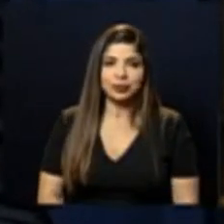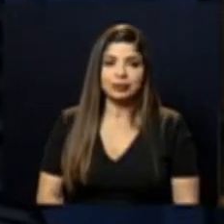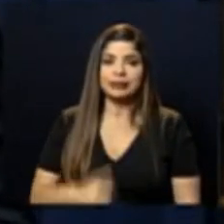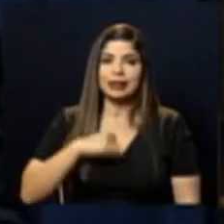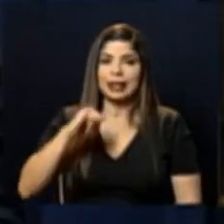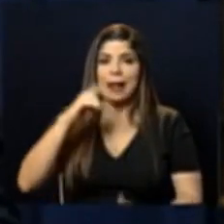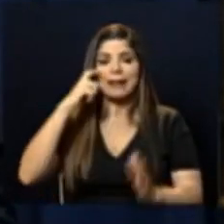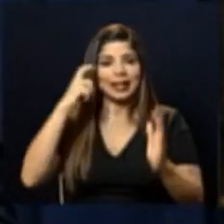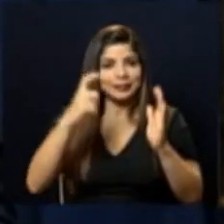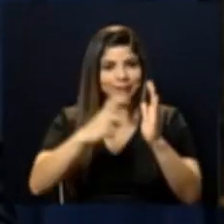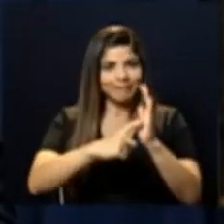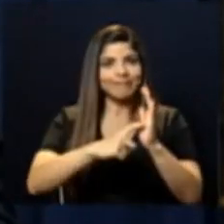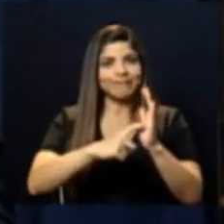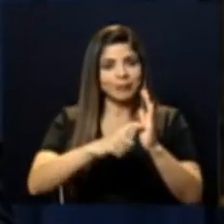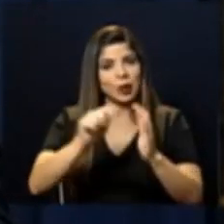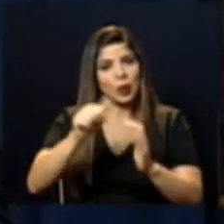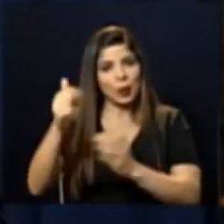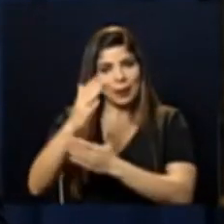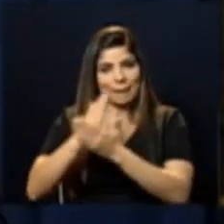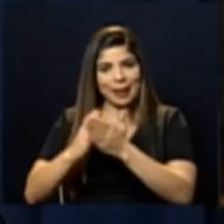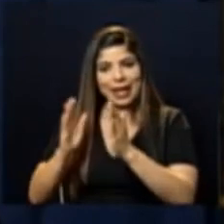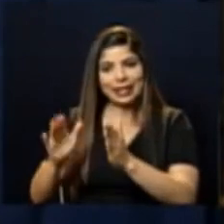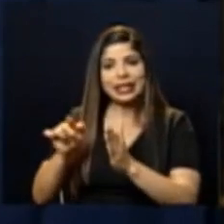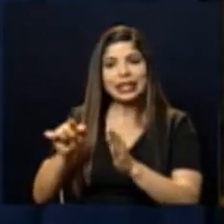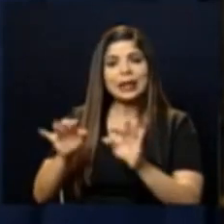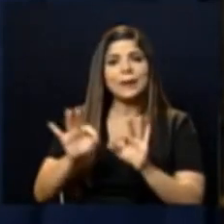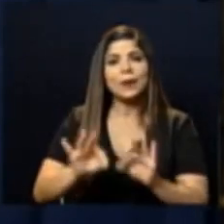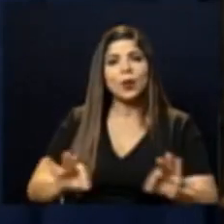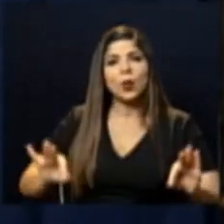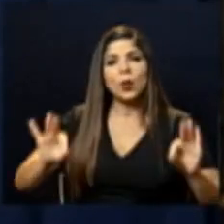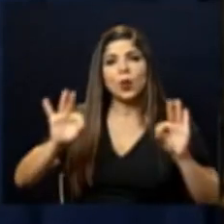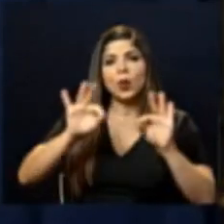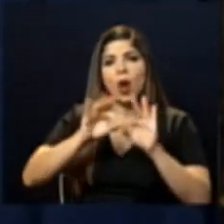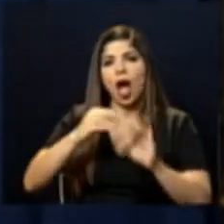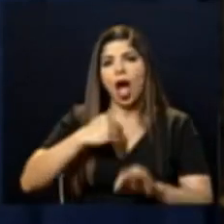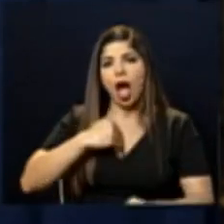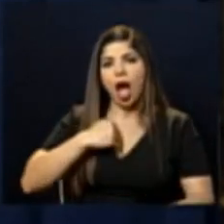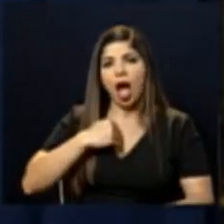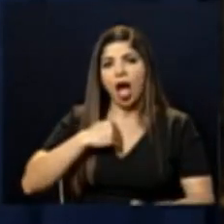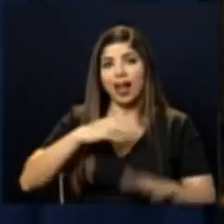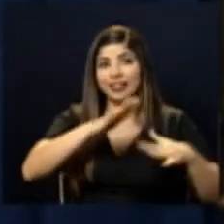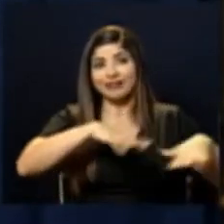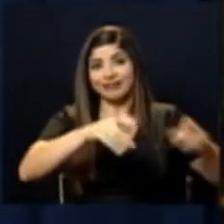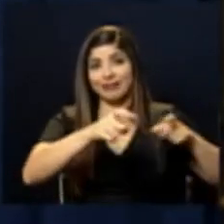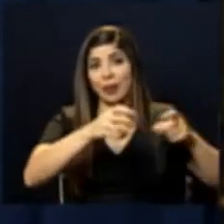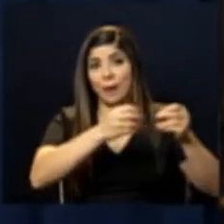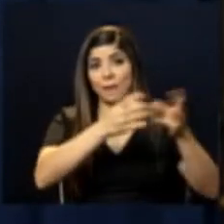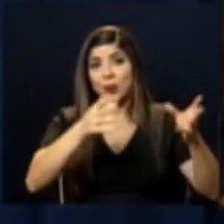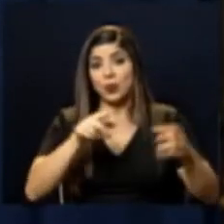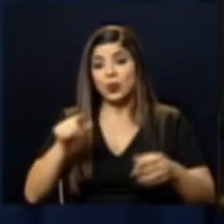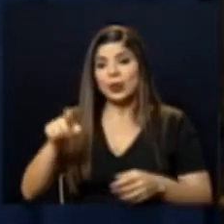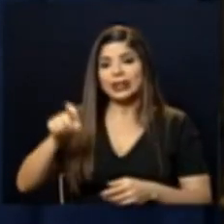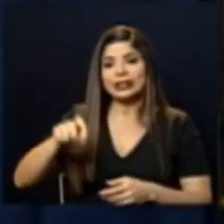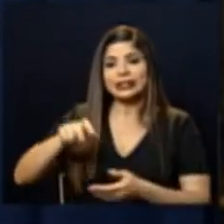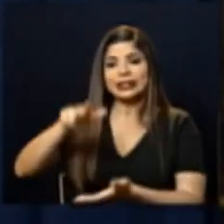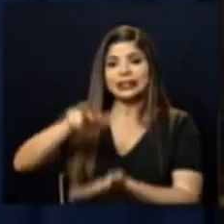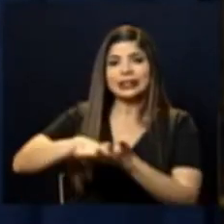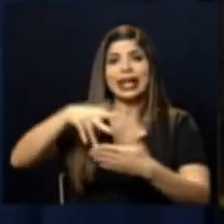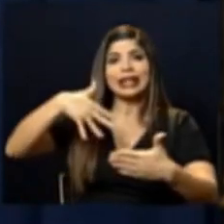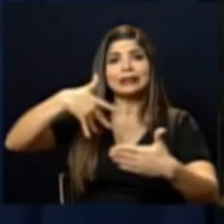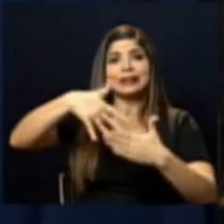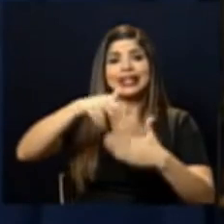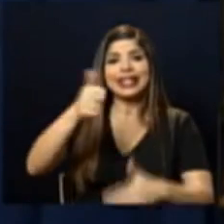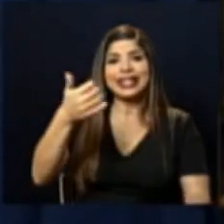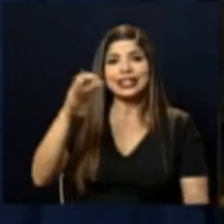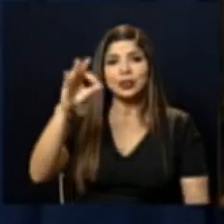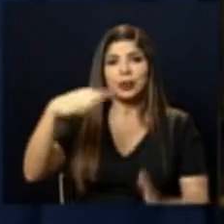Destaco, por otra parte, la importancia que tiene para la gestión pública la aprobación del expediente